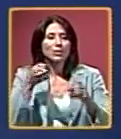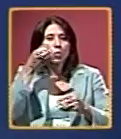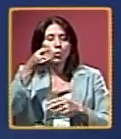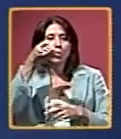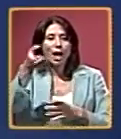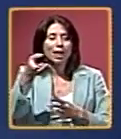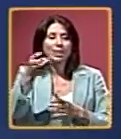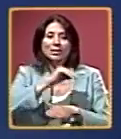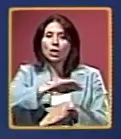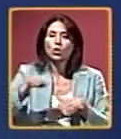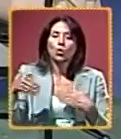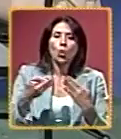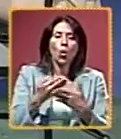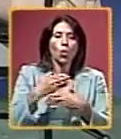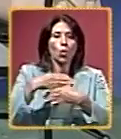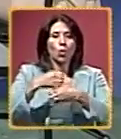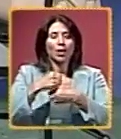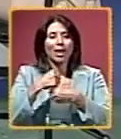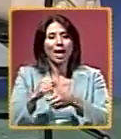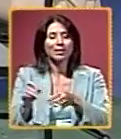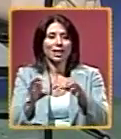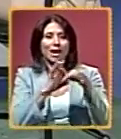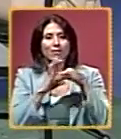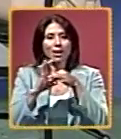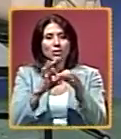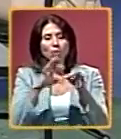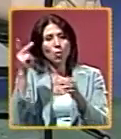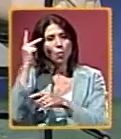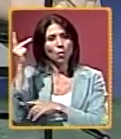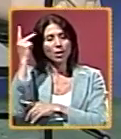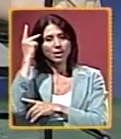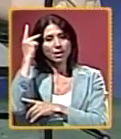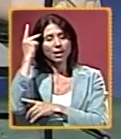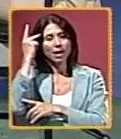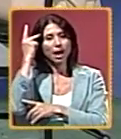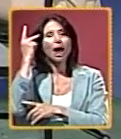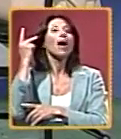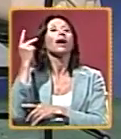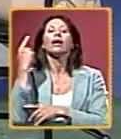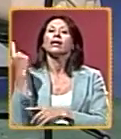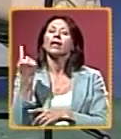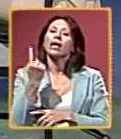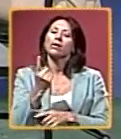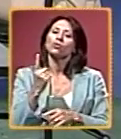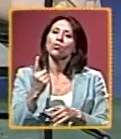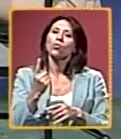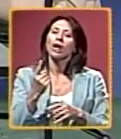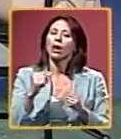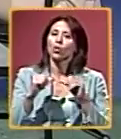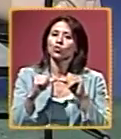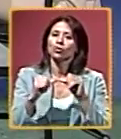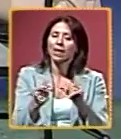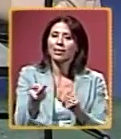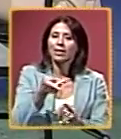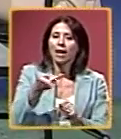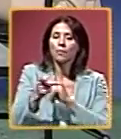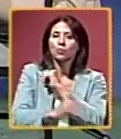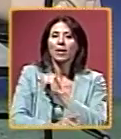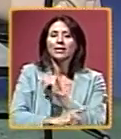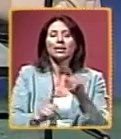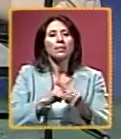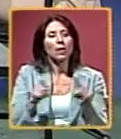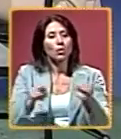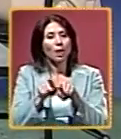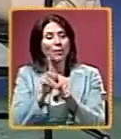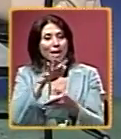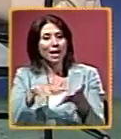culturales, o sea, todo lo que hace, por supuesto, la relación política, que es una constante entre los dos países, pero ahí también en esa